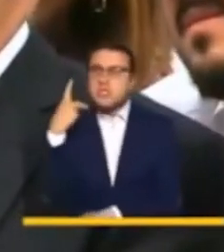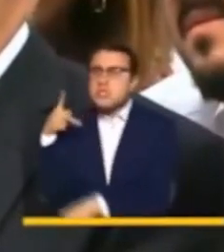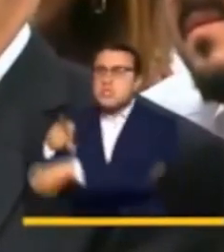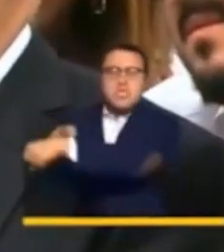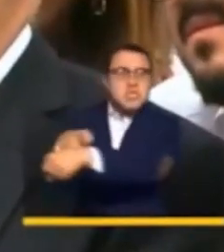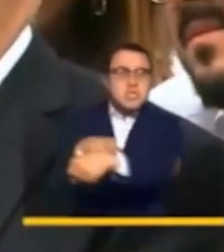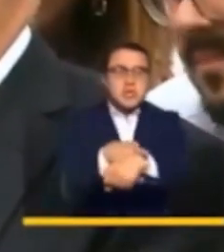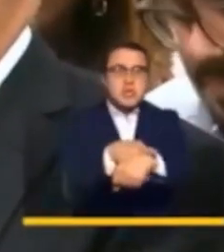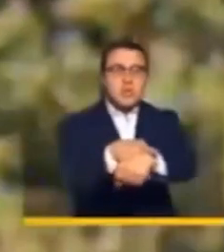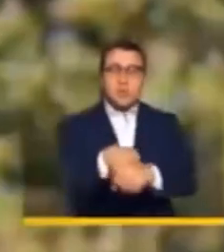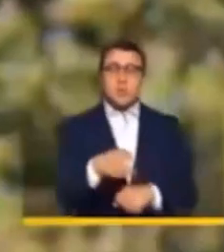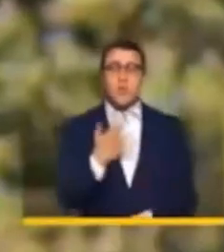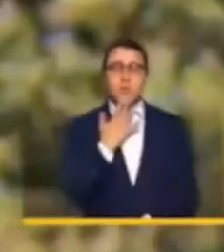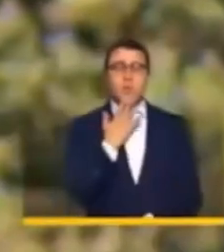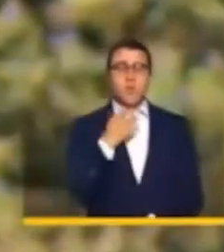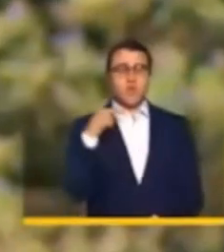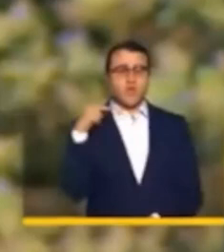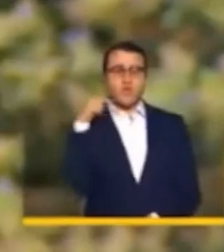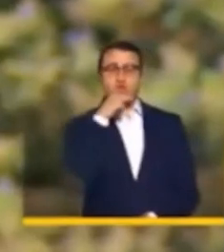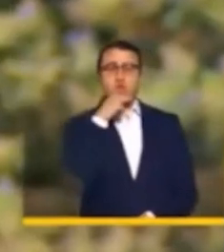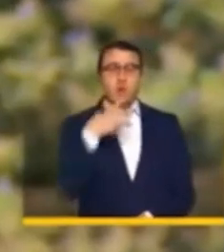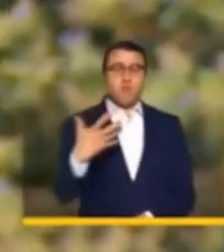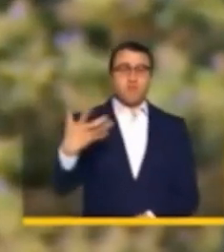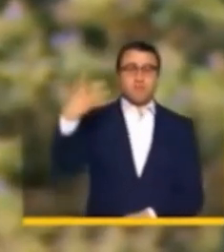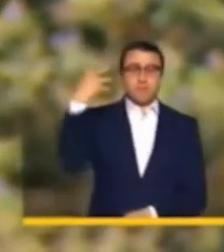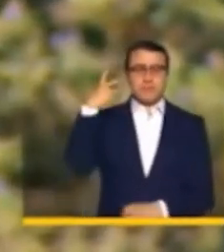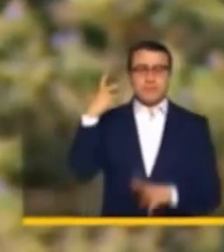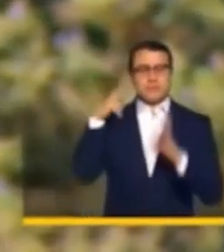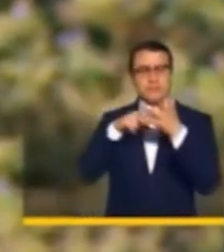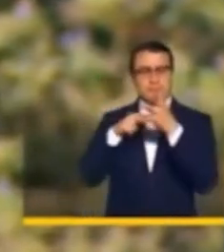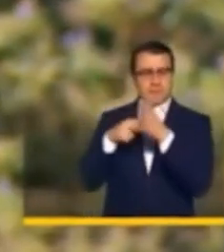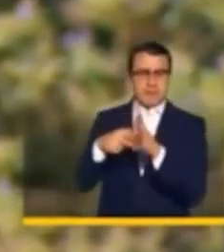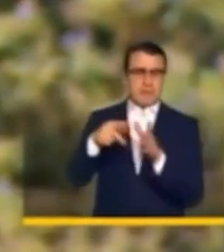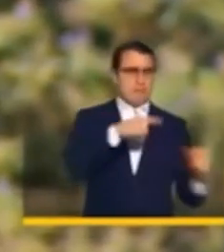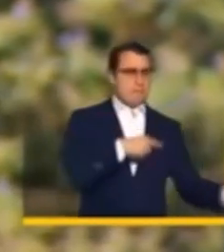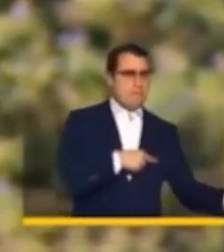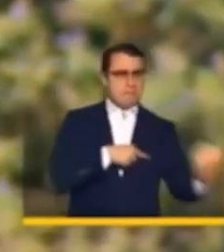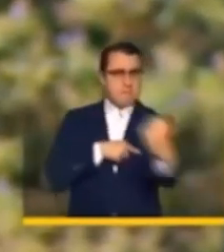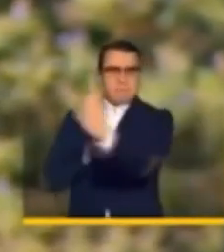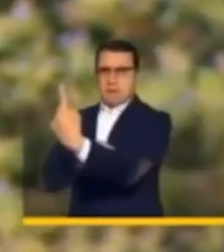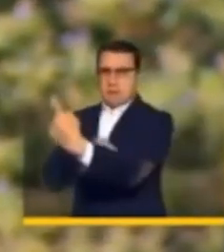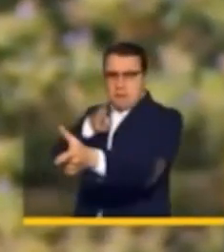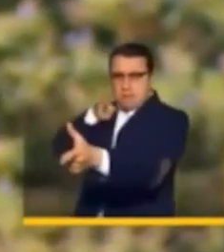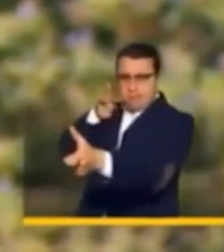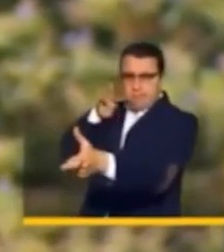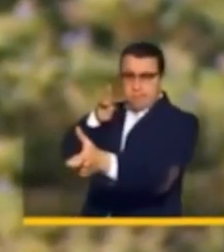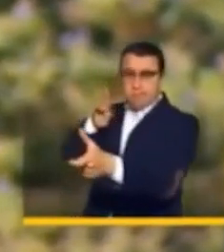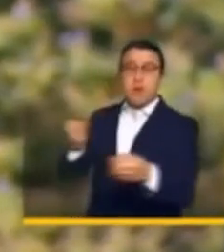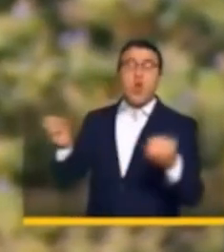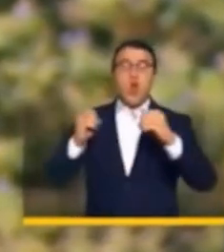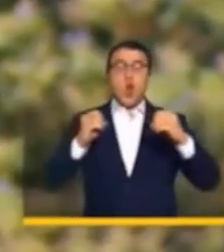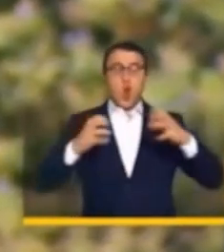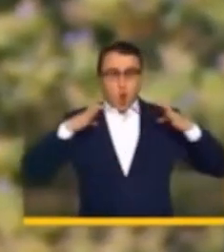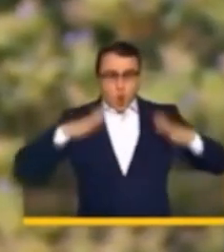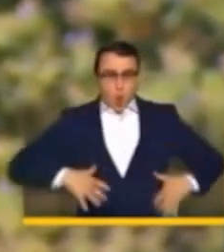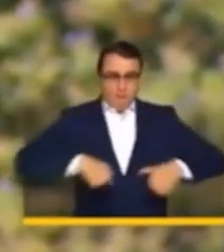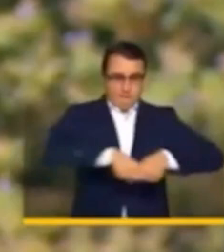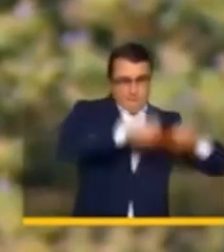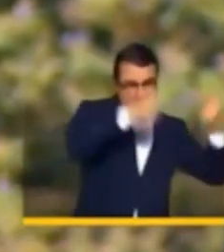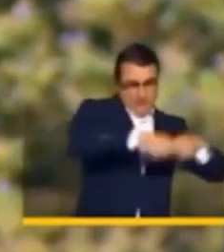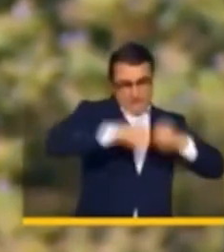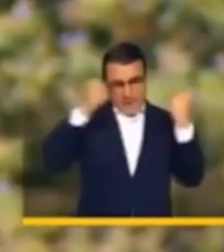Ser rojo era ser condenado al fusilamiento o al descuartizamiento, o